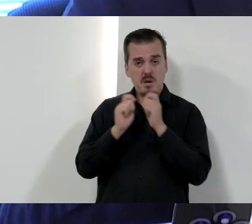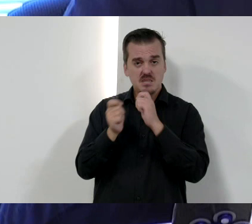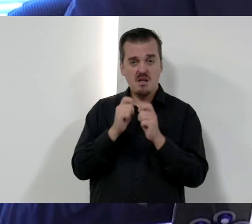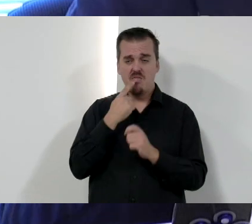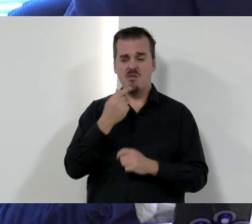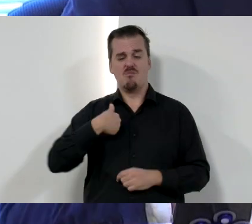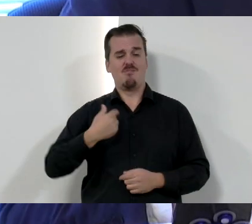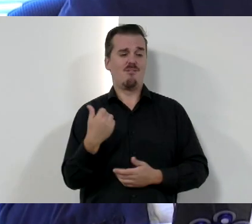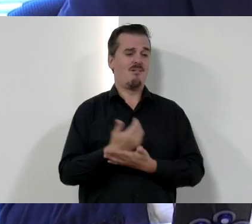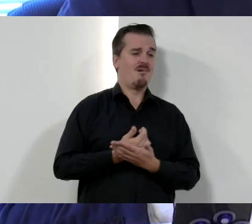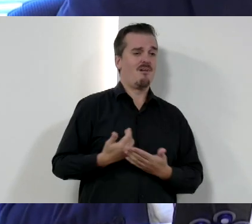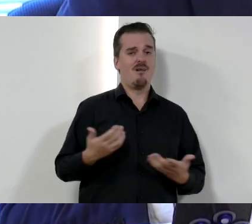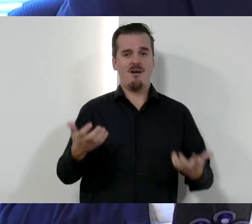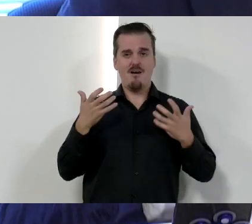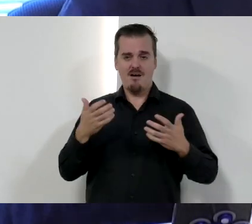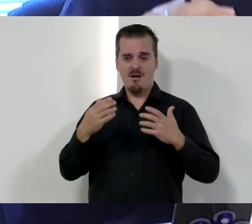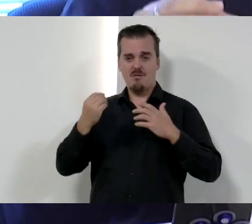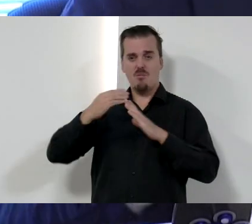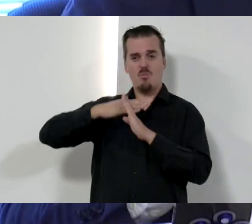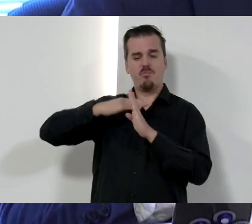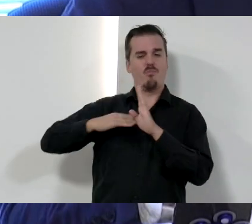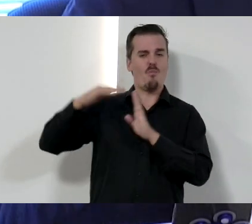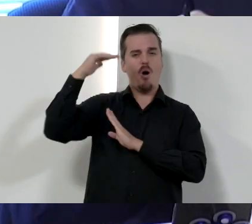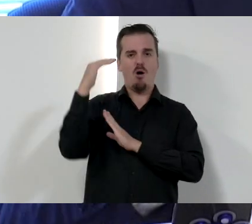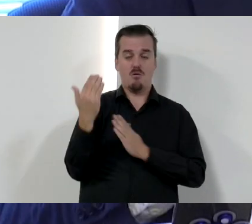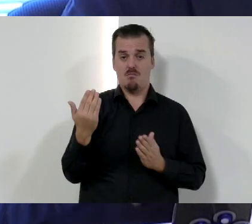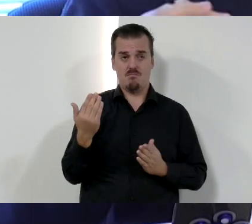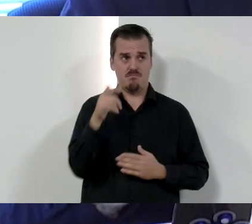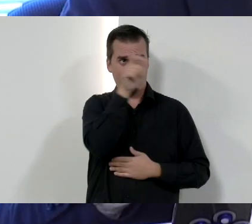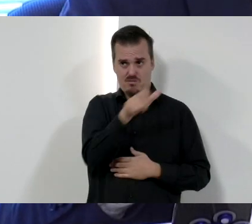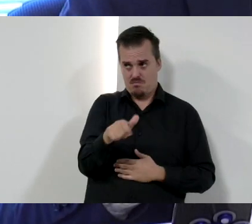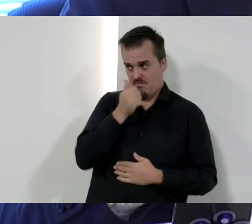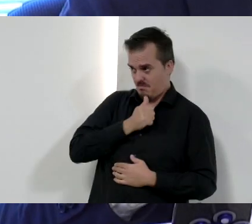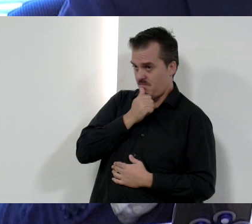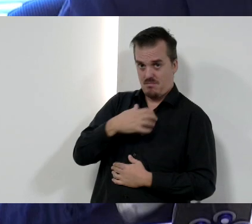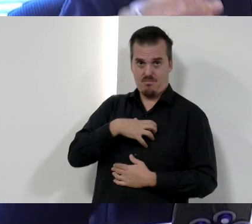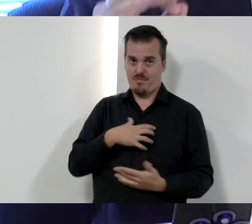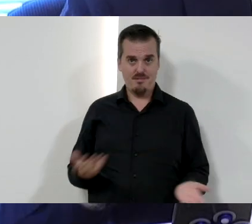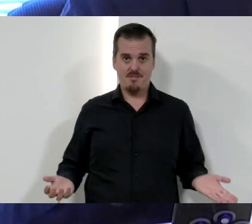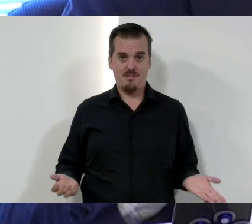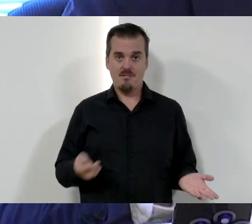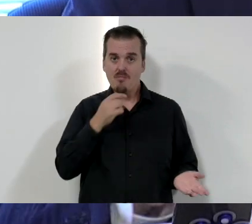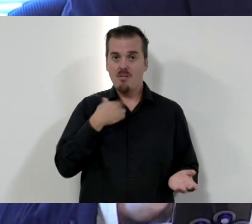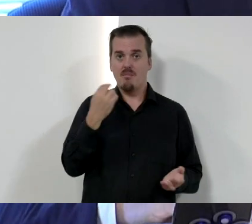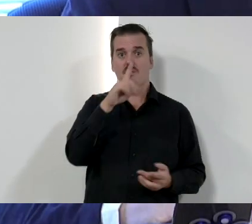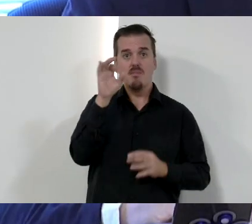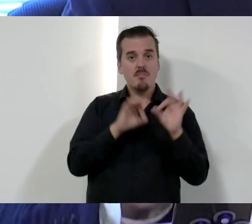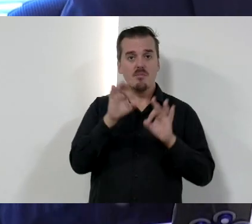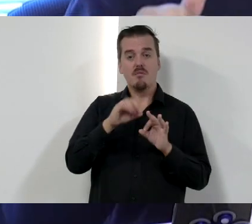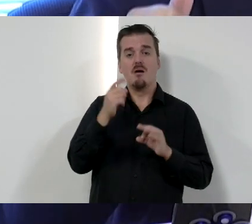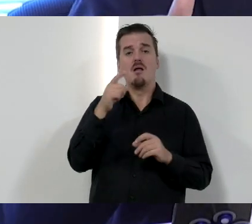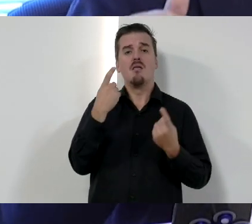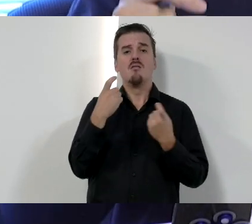los vecinos de Ciudad Real no le van a tolerar. No puede ser que el Ayuntamiento de Ciudad Real tenga un presupuesto que no ejecuta al 100%, que no cumpla con las necesidades básicas de la